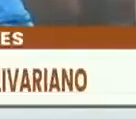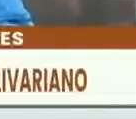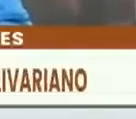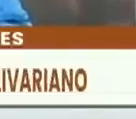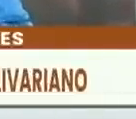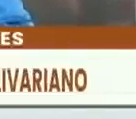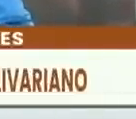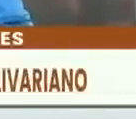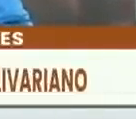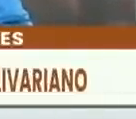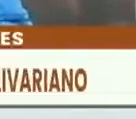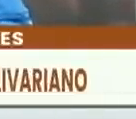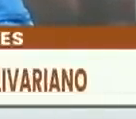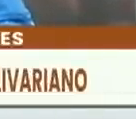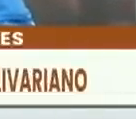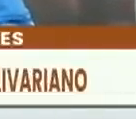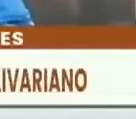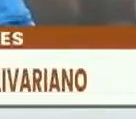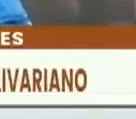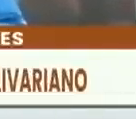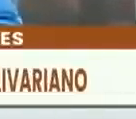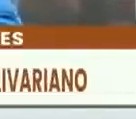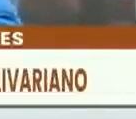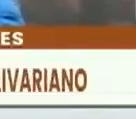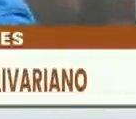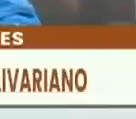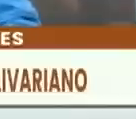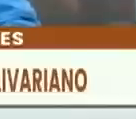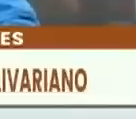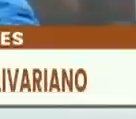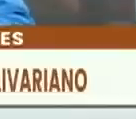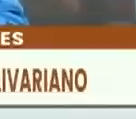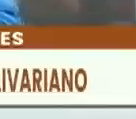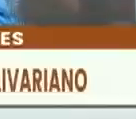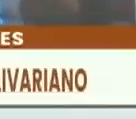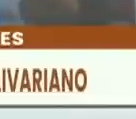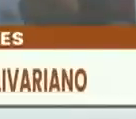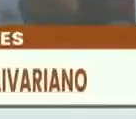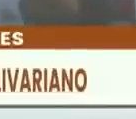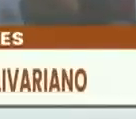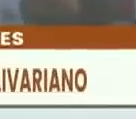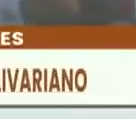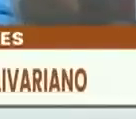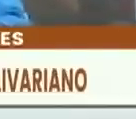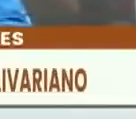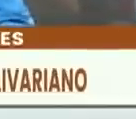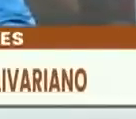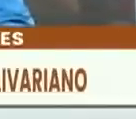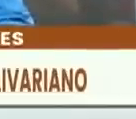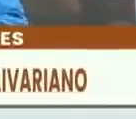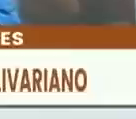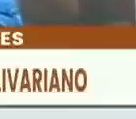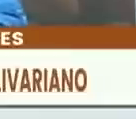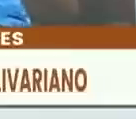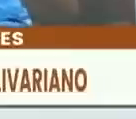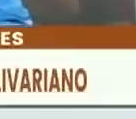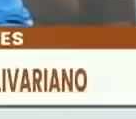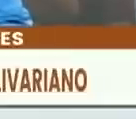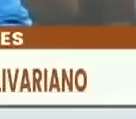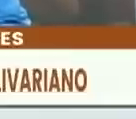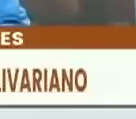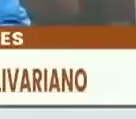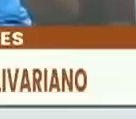entonces no han robado los sentidos comunes creemos que la civilización capitalista entre comillas es